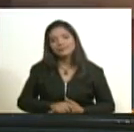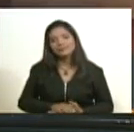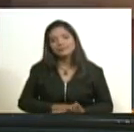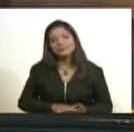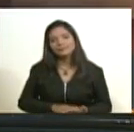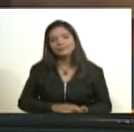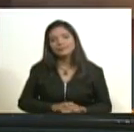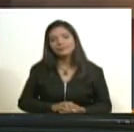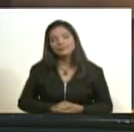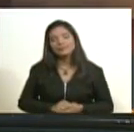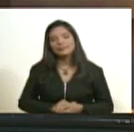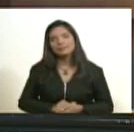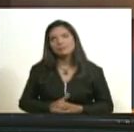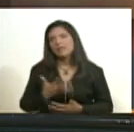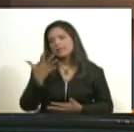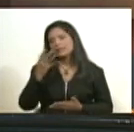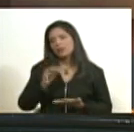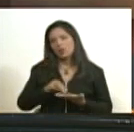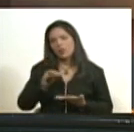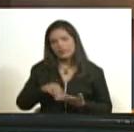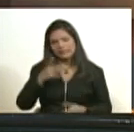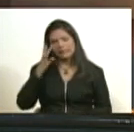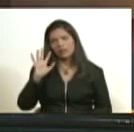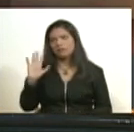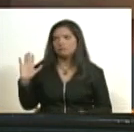como unas 5 veces me destituyeron, ¿verdad?